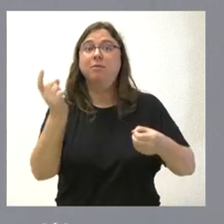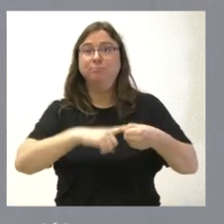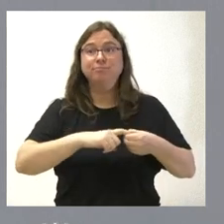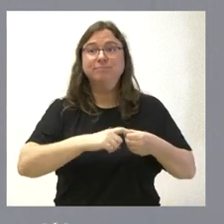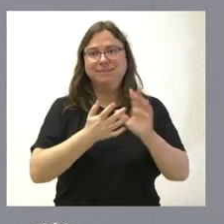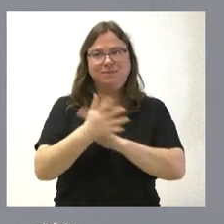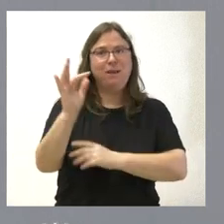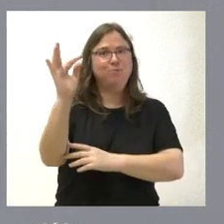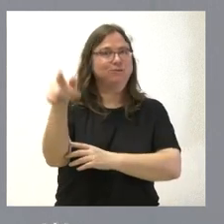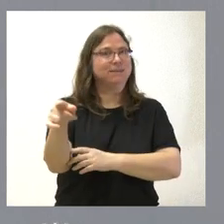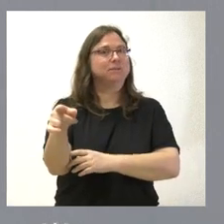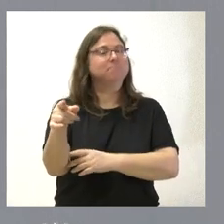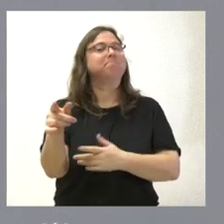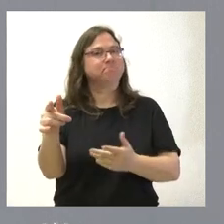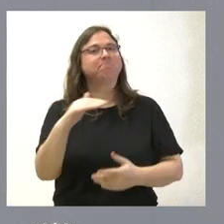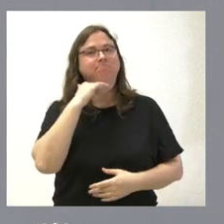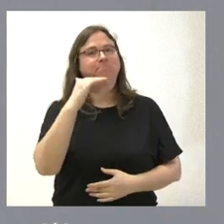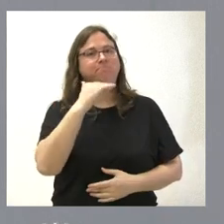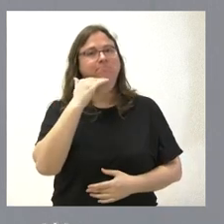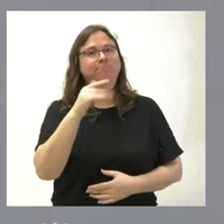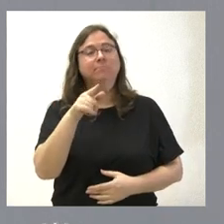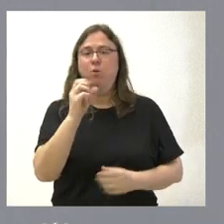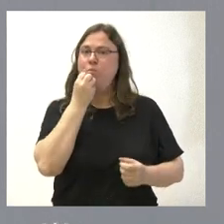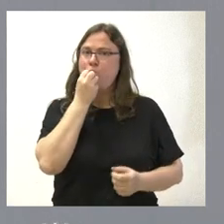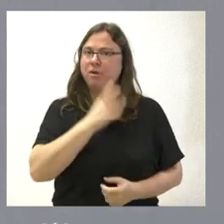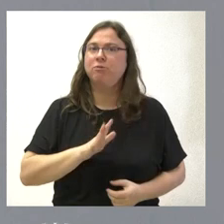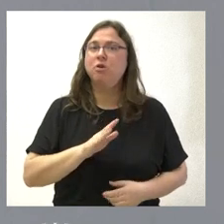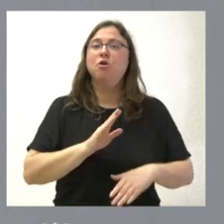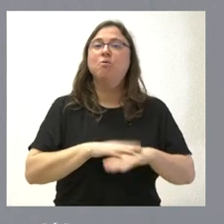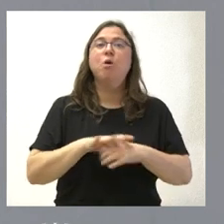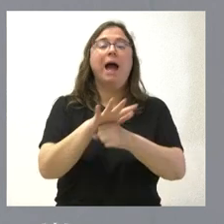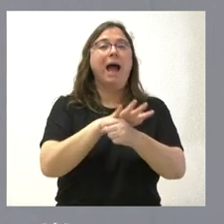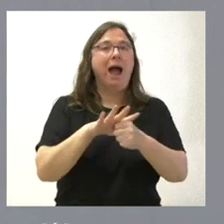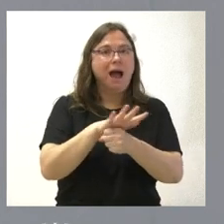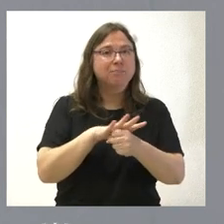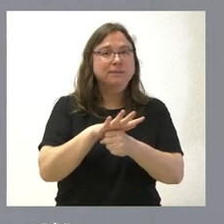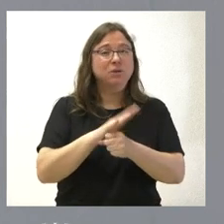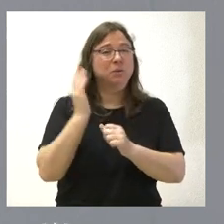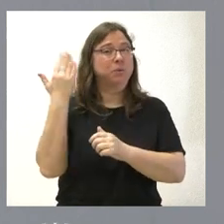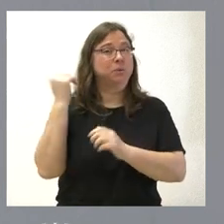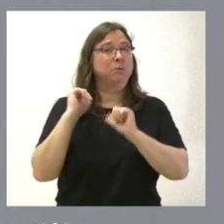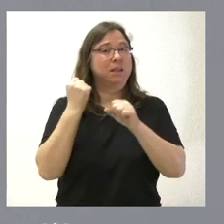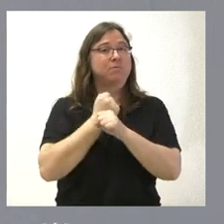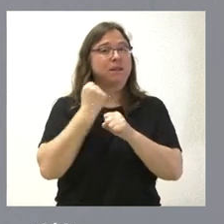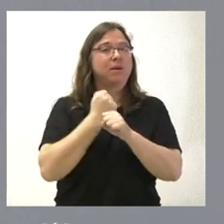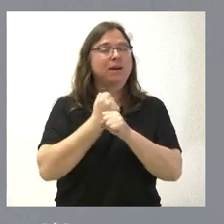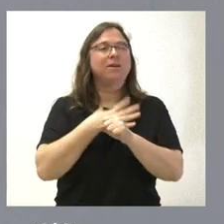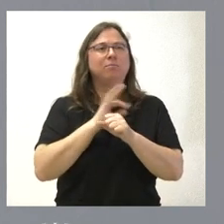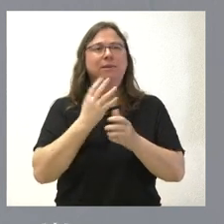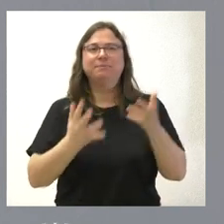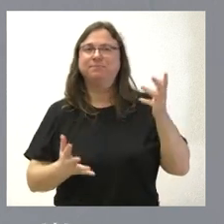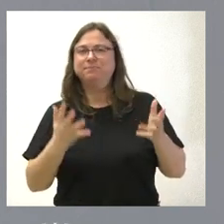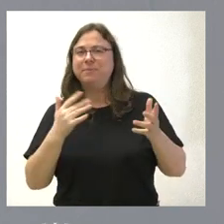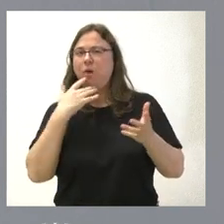ven como algo positivo Esta es una parte que sin lugar a dudas es buena porque este ámbito cuando empezamos a trabajar lógicamente podía generar